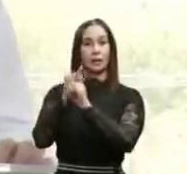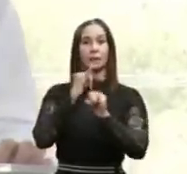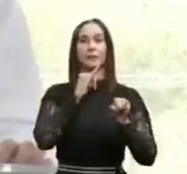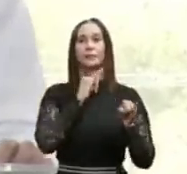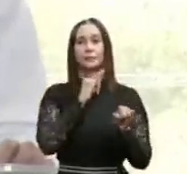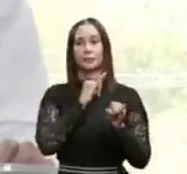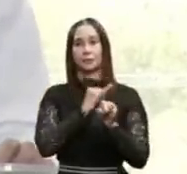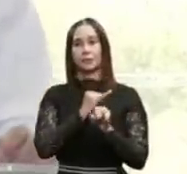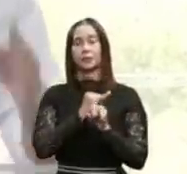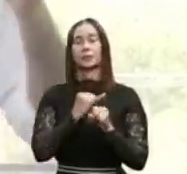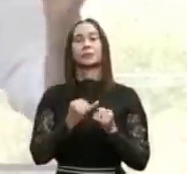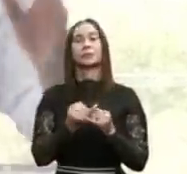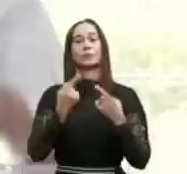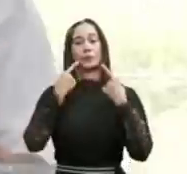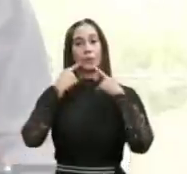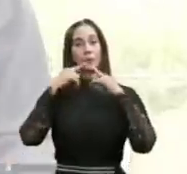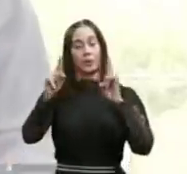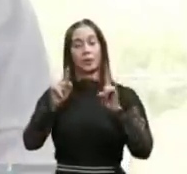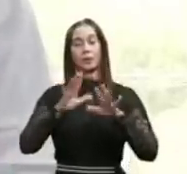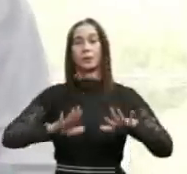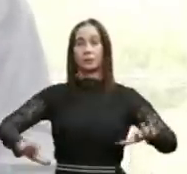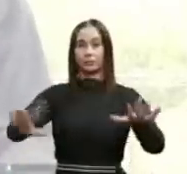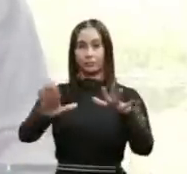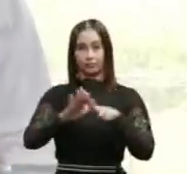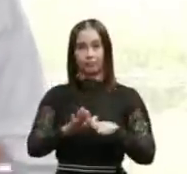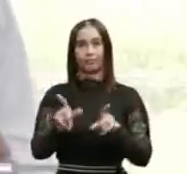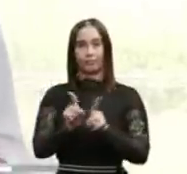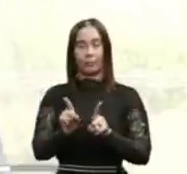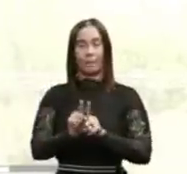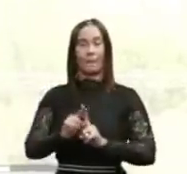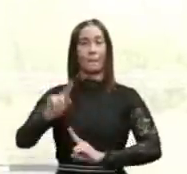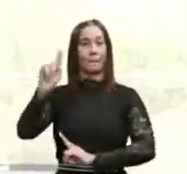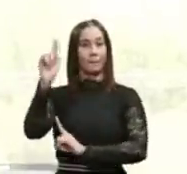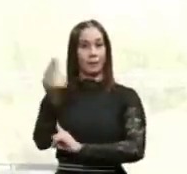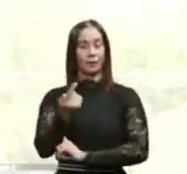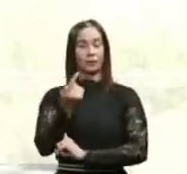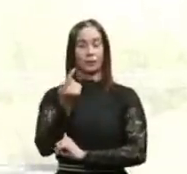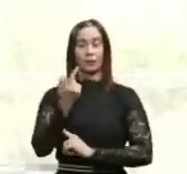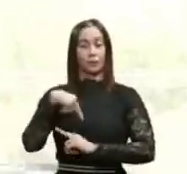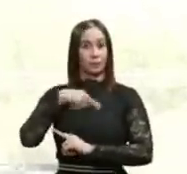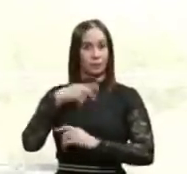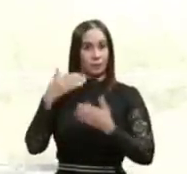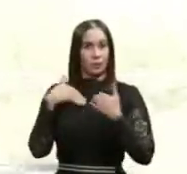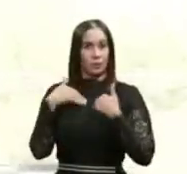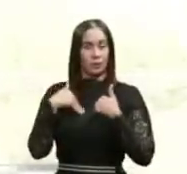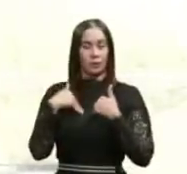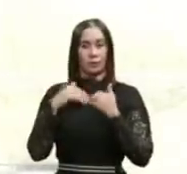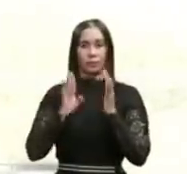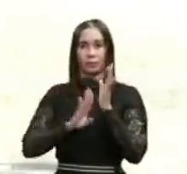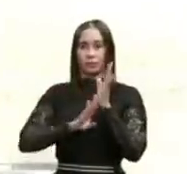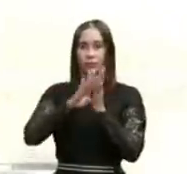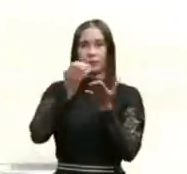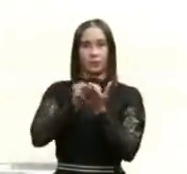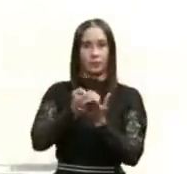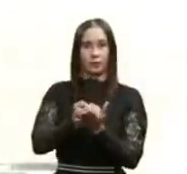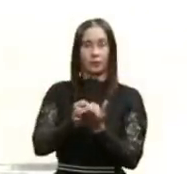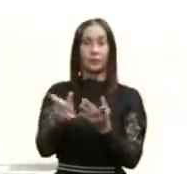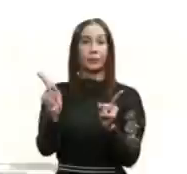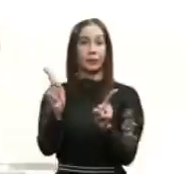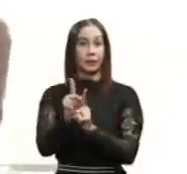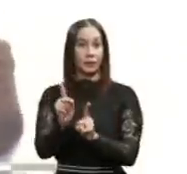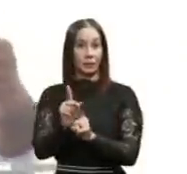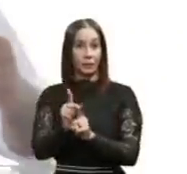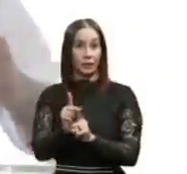instituciones de ese sector. No solamente tenemos y estamos creciendo económicamente,